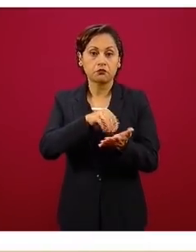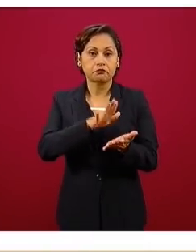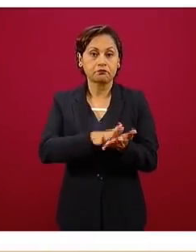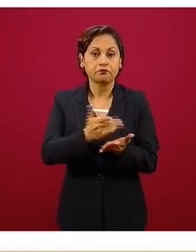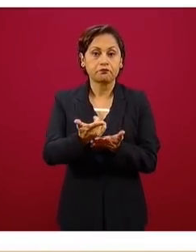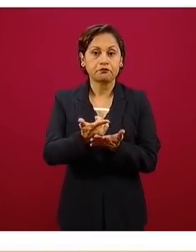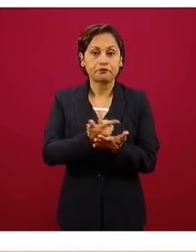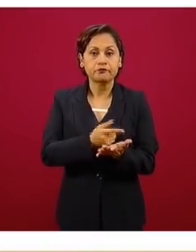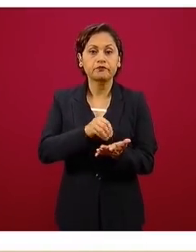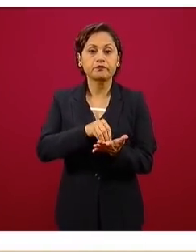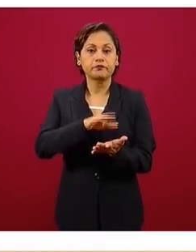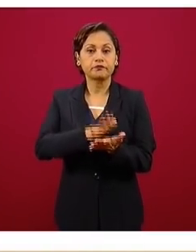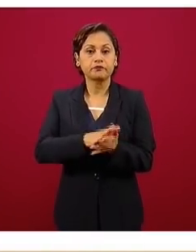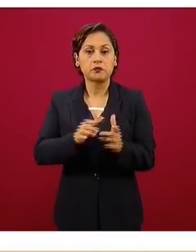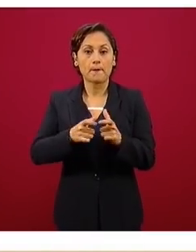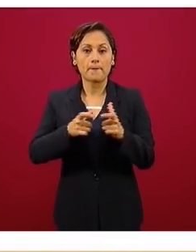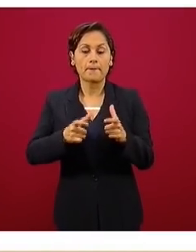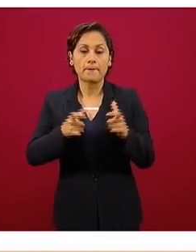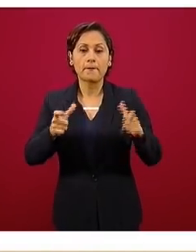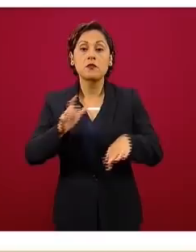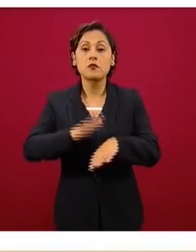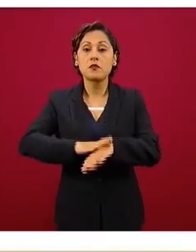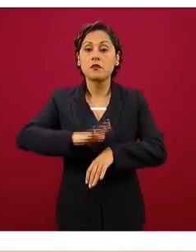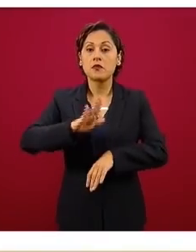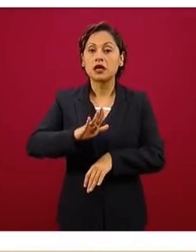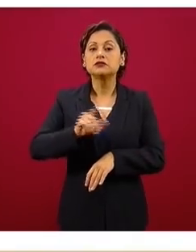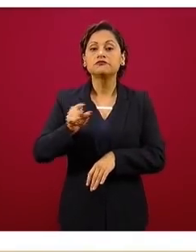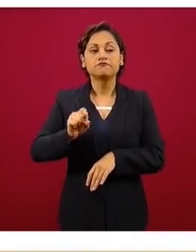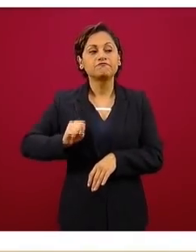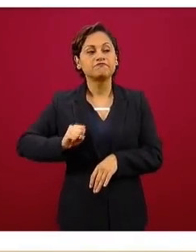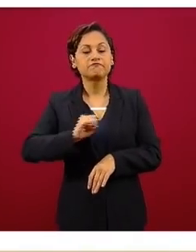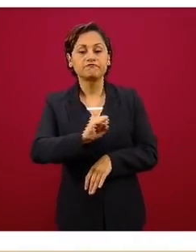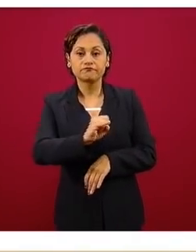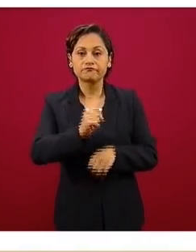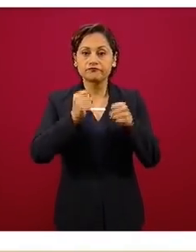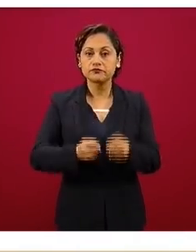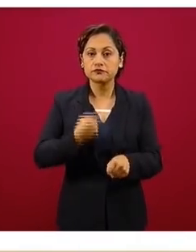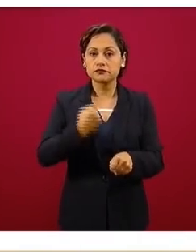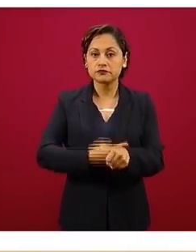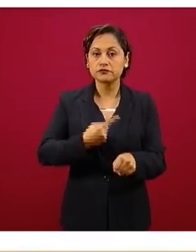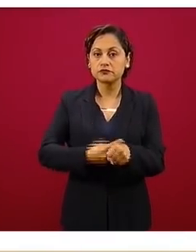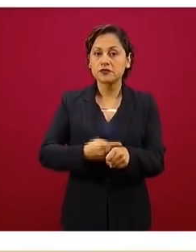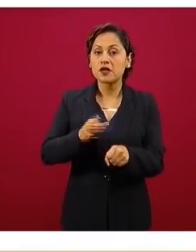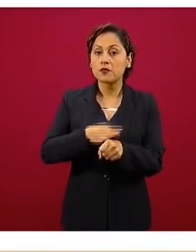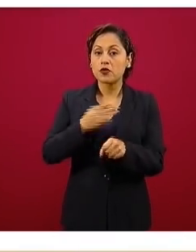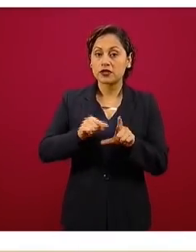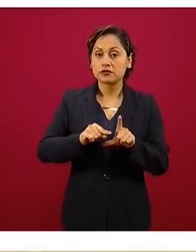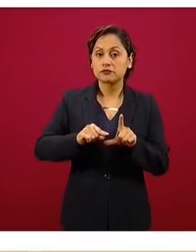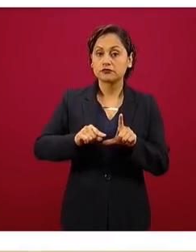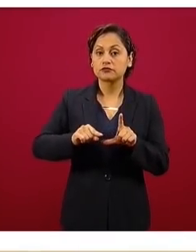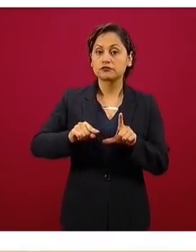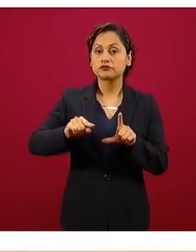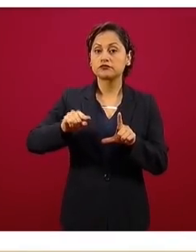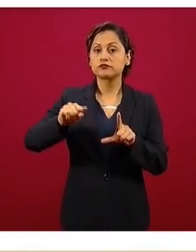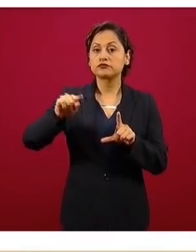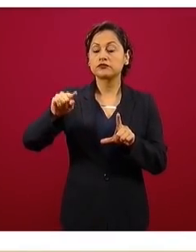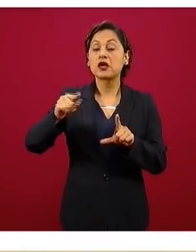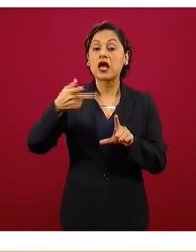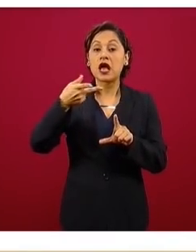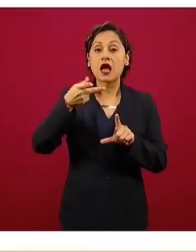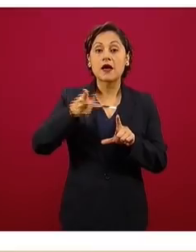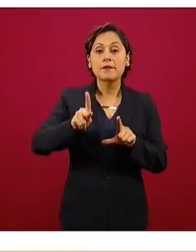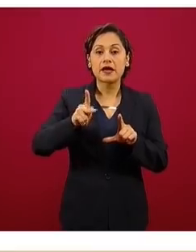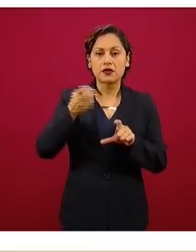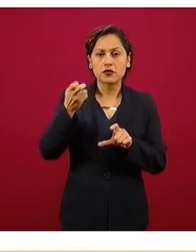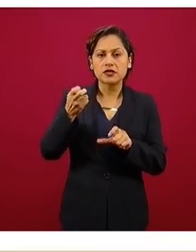se registran y se confirman, y lo que muestra es siempre un incremento ascendente. Lo importante aquí es la velocidad a que ocurre